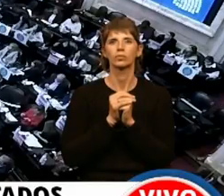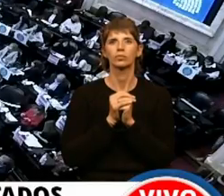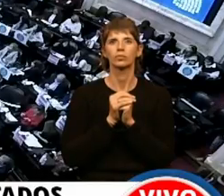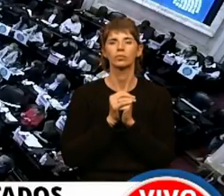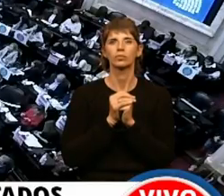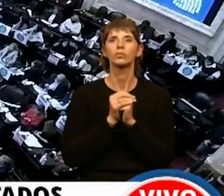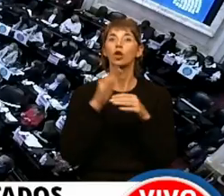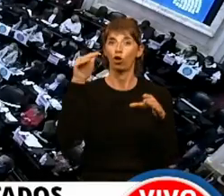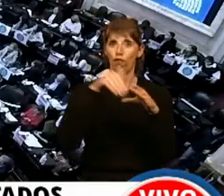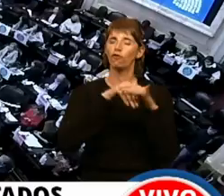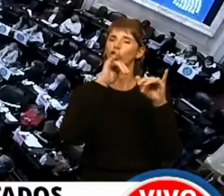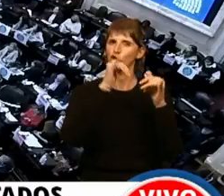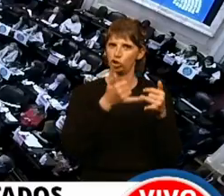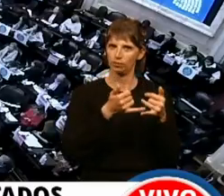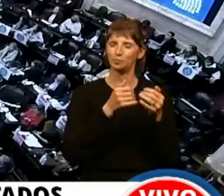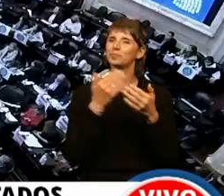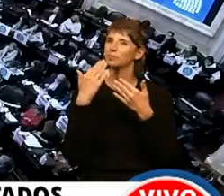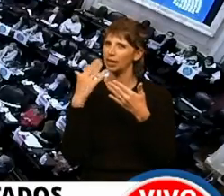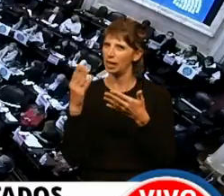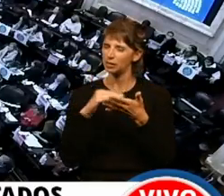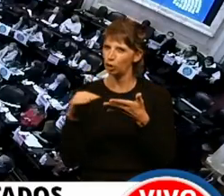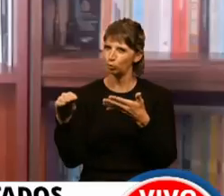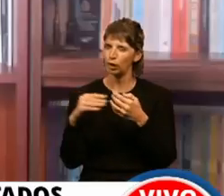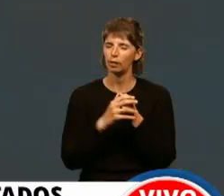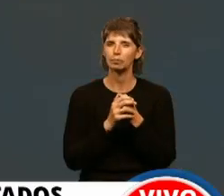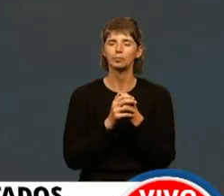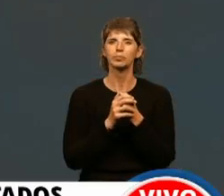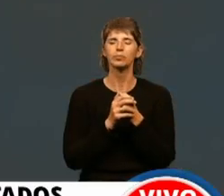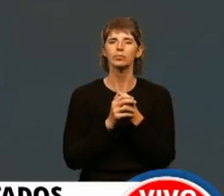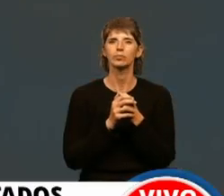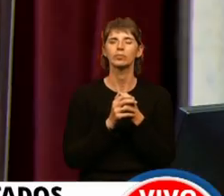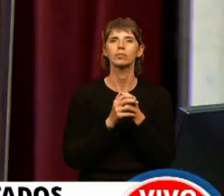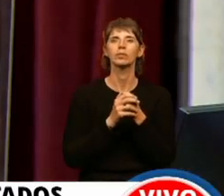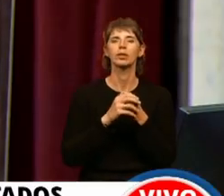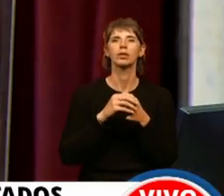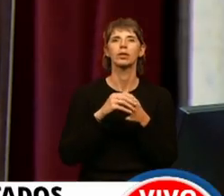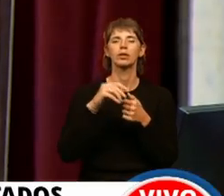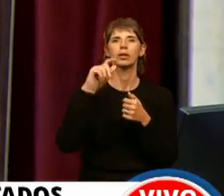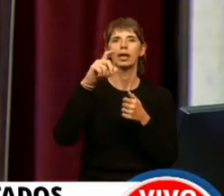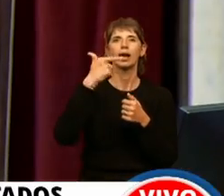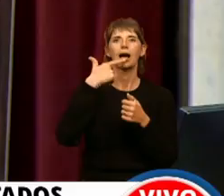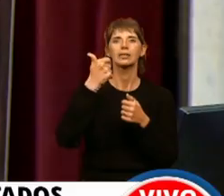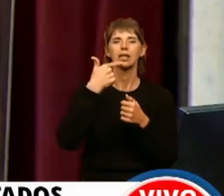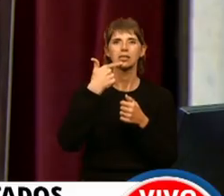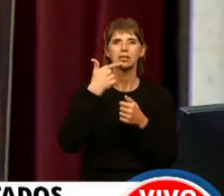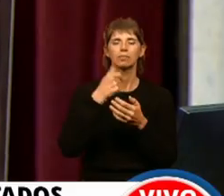afirmativo presidente gracias diputada camaño diputado sergio guillermo casas